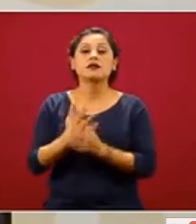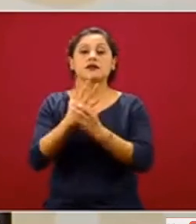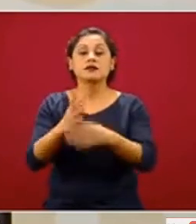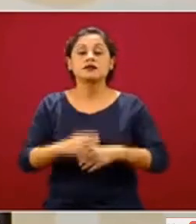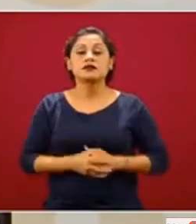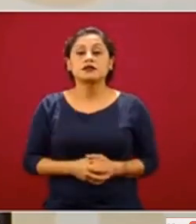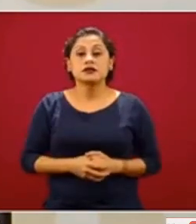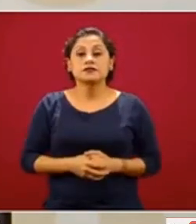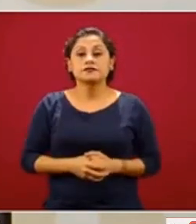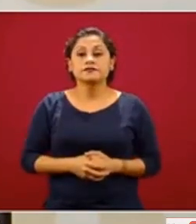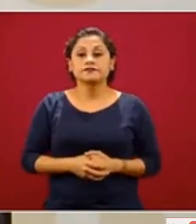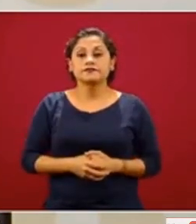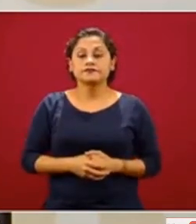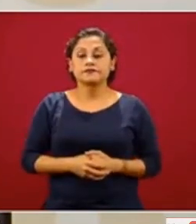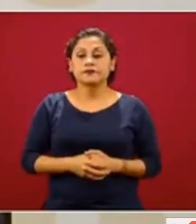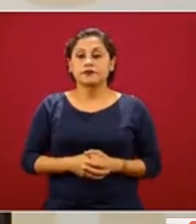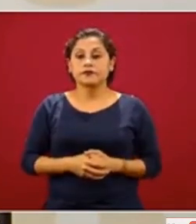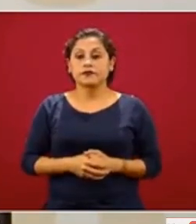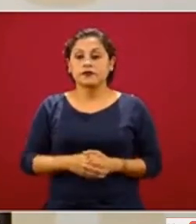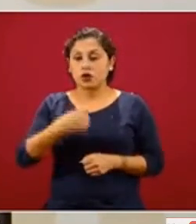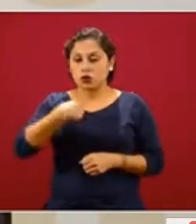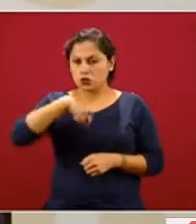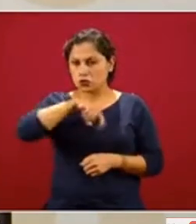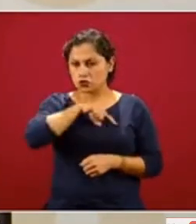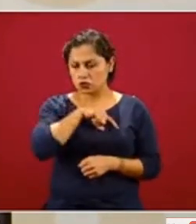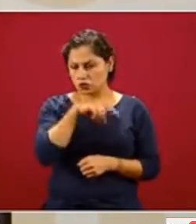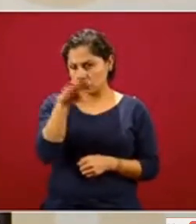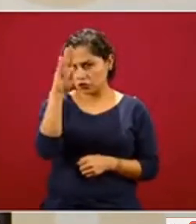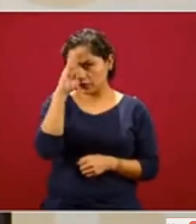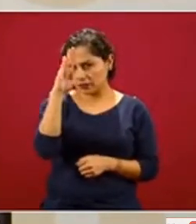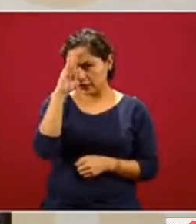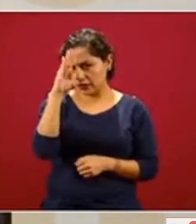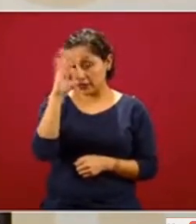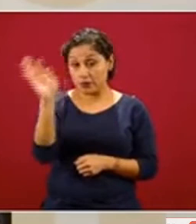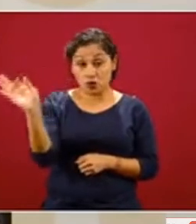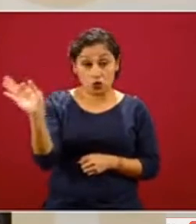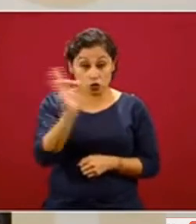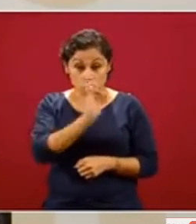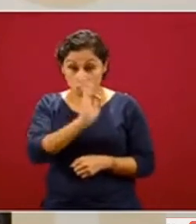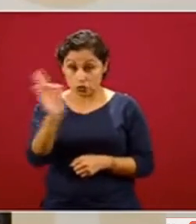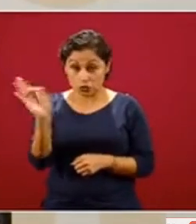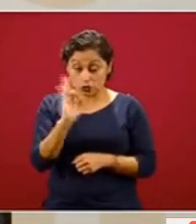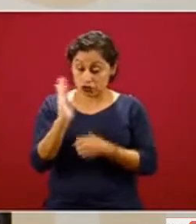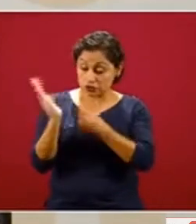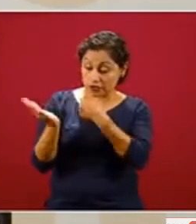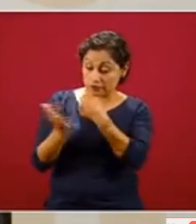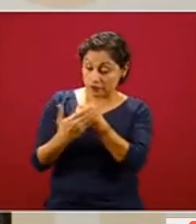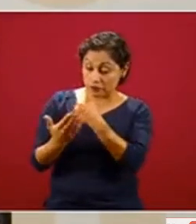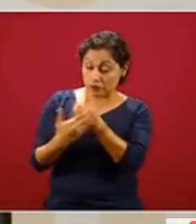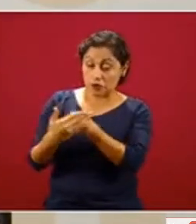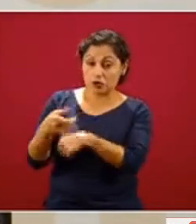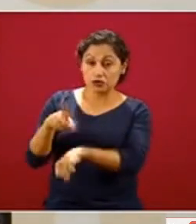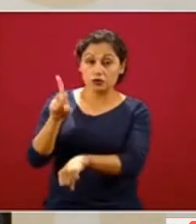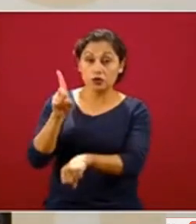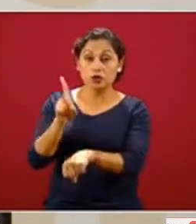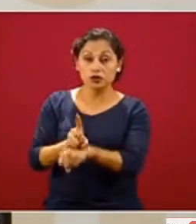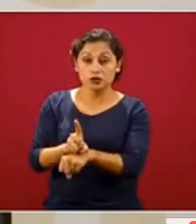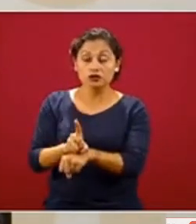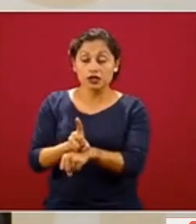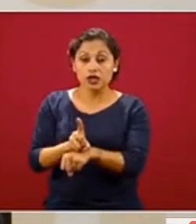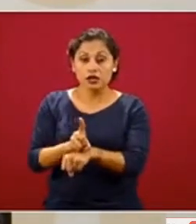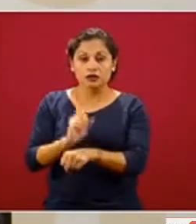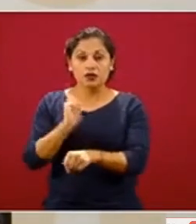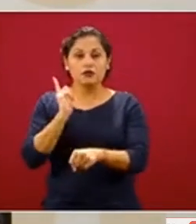hay señales tempranas de repunte de la epidemia, es decir, que la curva epidémica, en vez de continuar